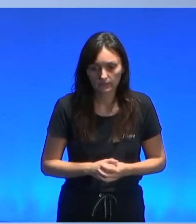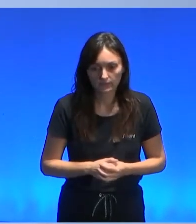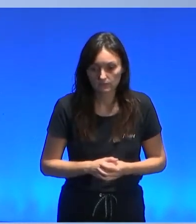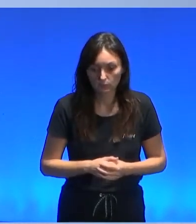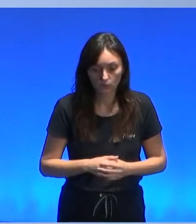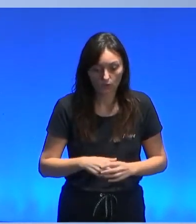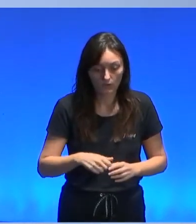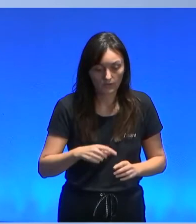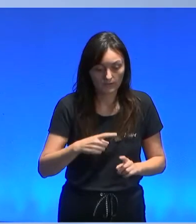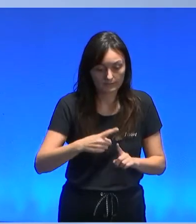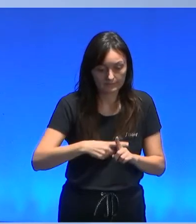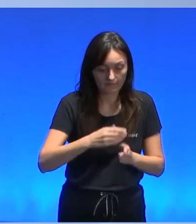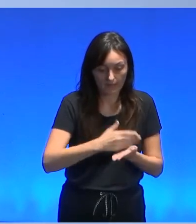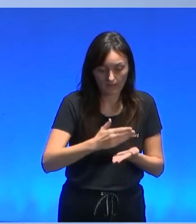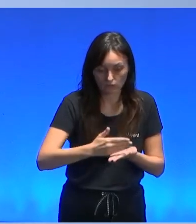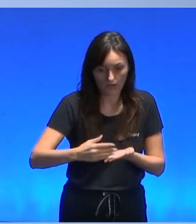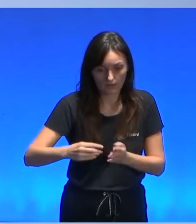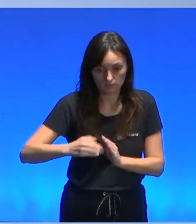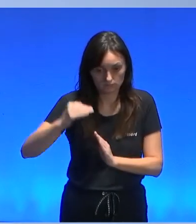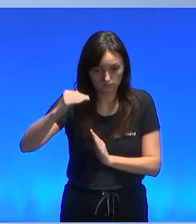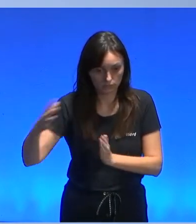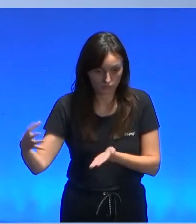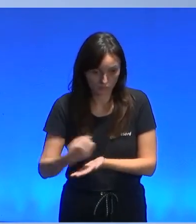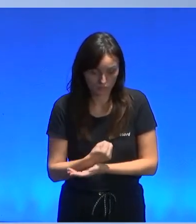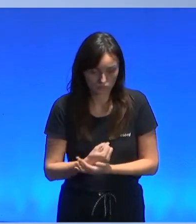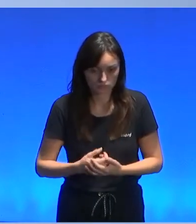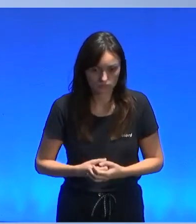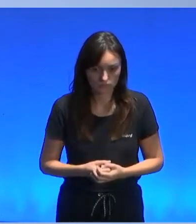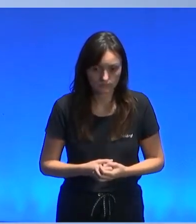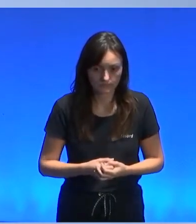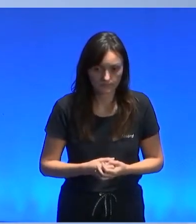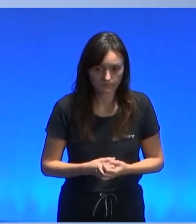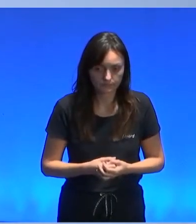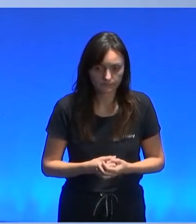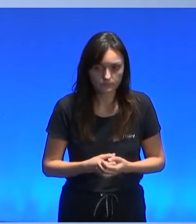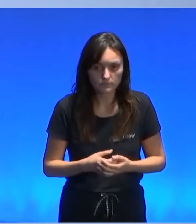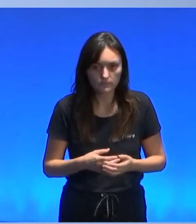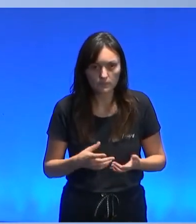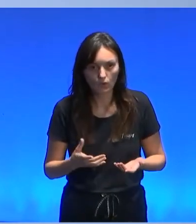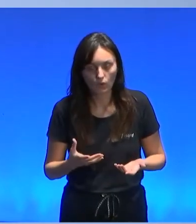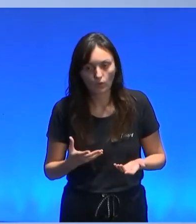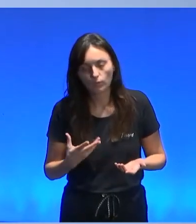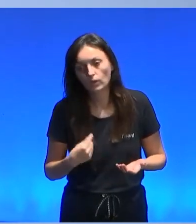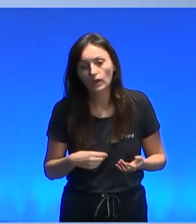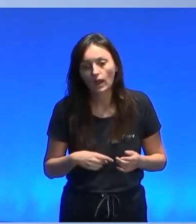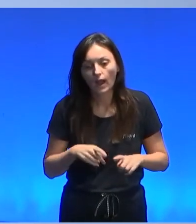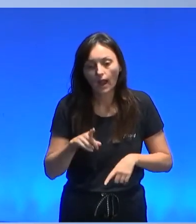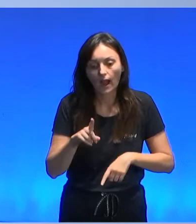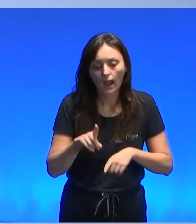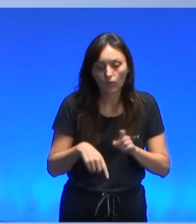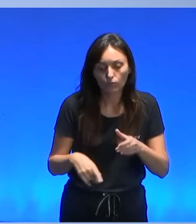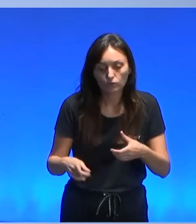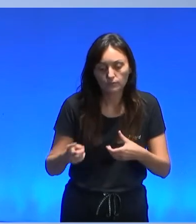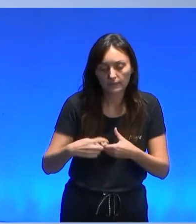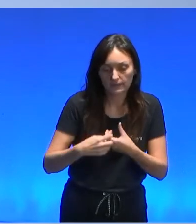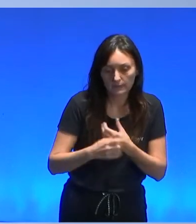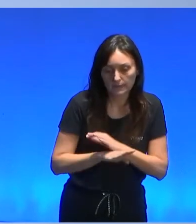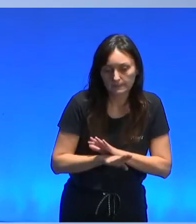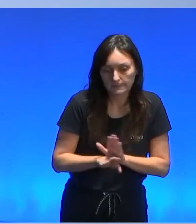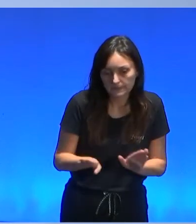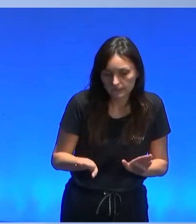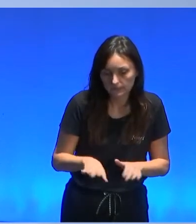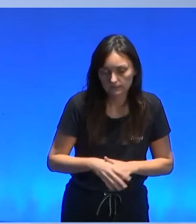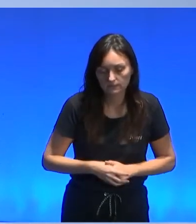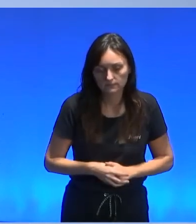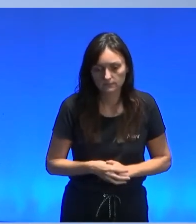niveles escolares en este caso, a pesar que después solo algunos participan al consejo de